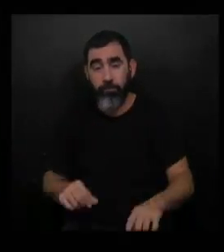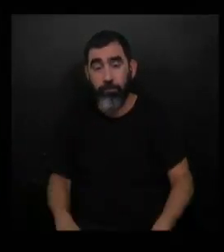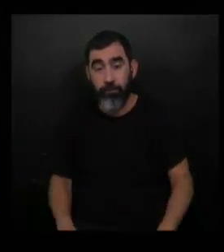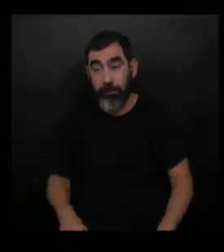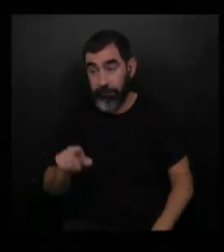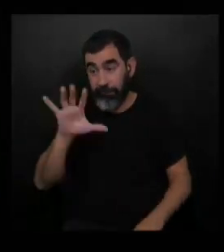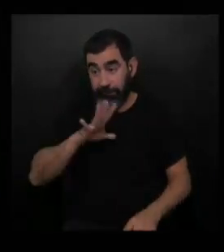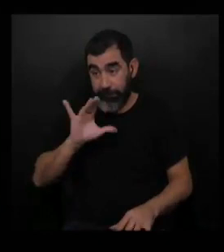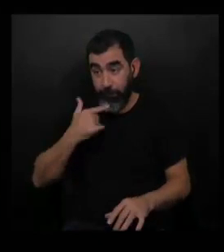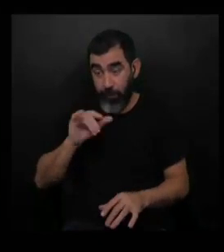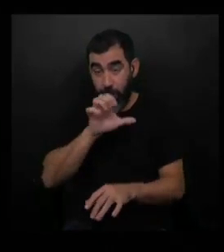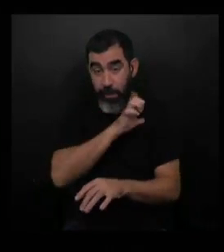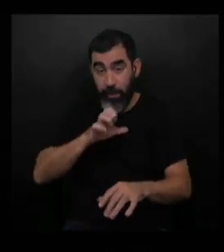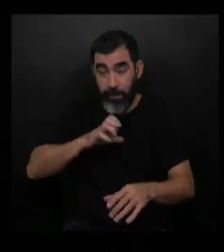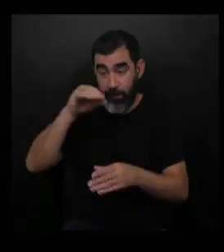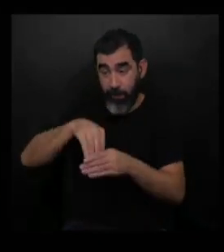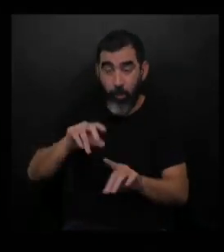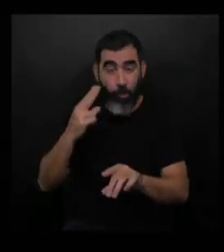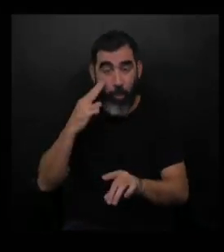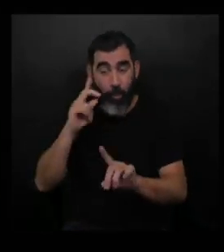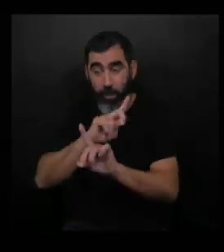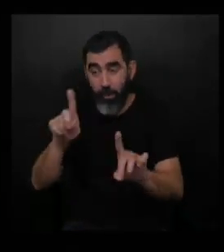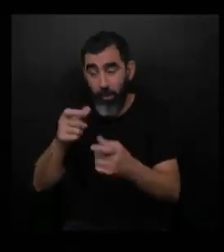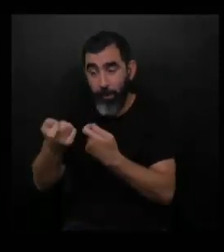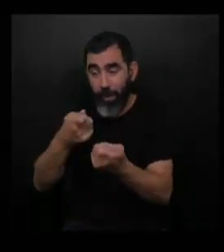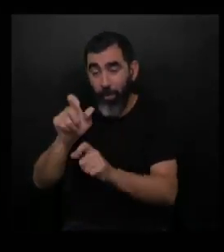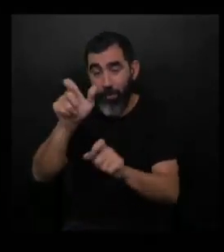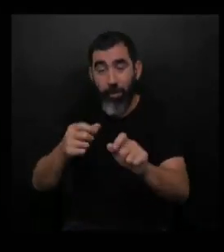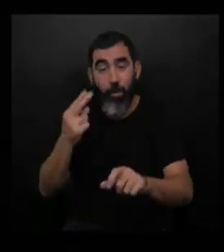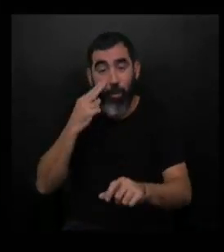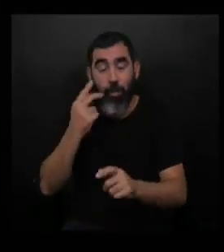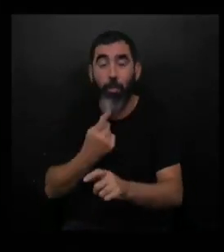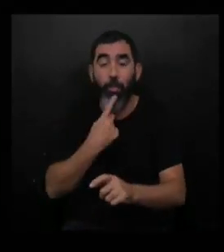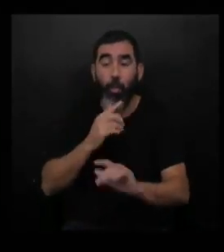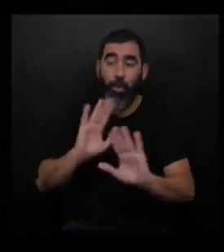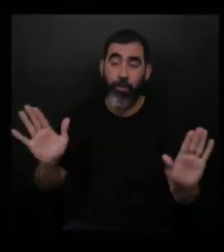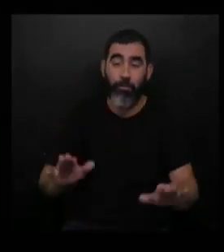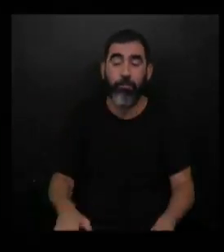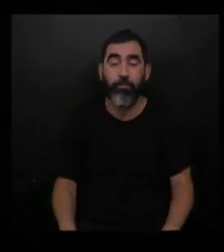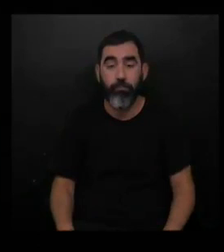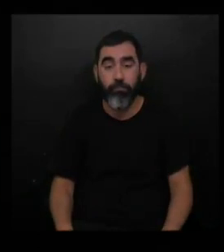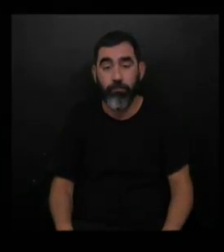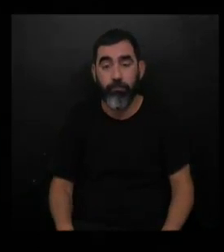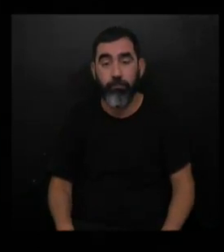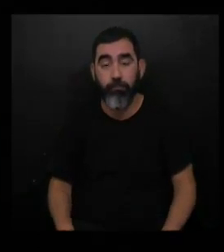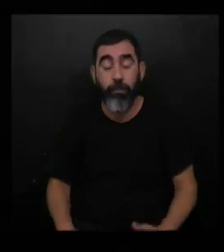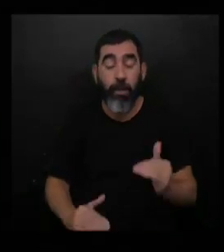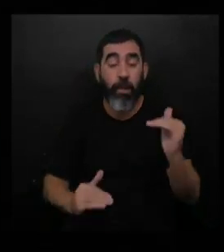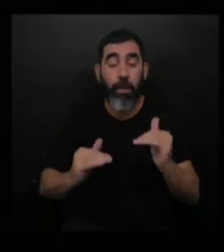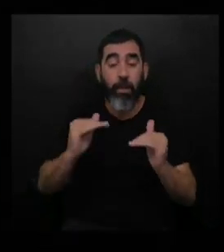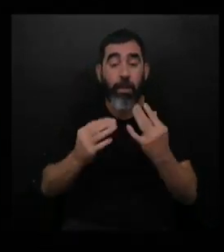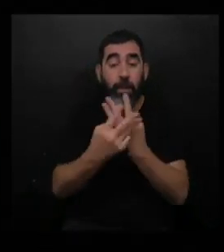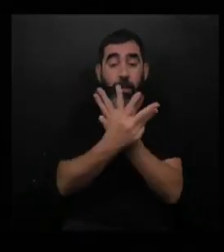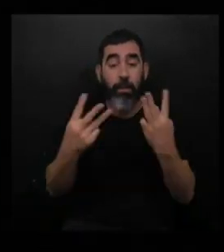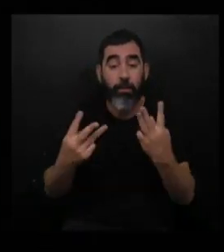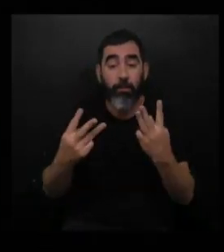Porque si está la intervención del Estado, el problema no es el mercado, el problema no es la gente, el problema son los políticos. En esa línea del equilibrio general, cuando